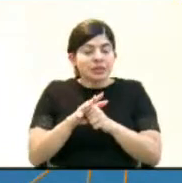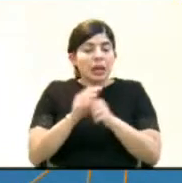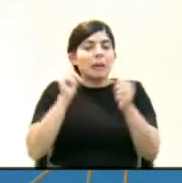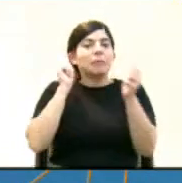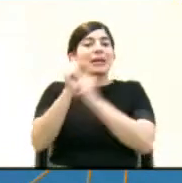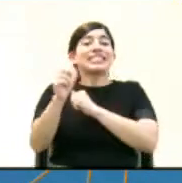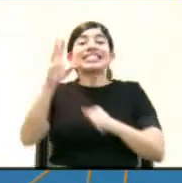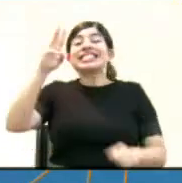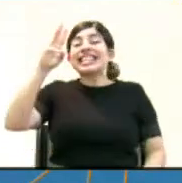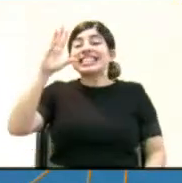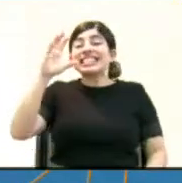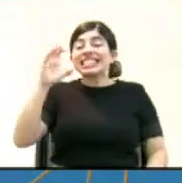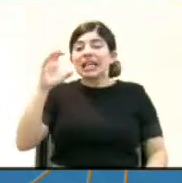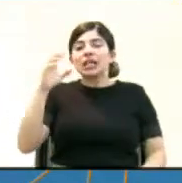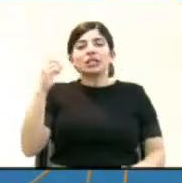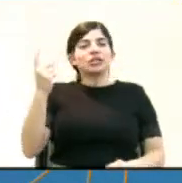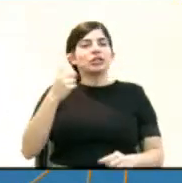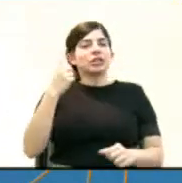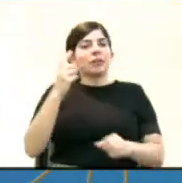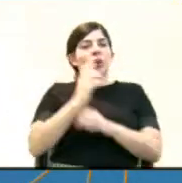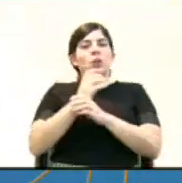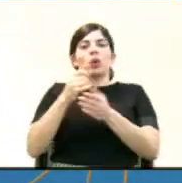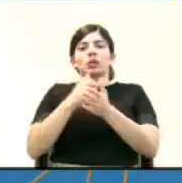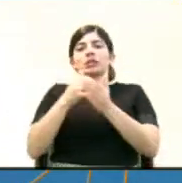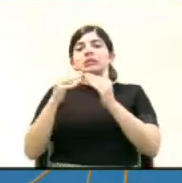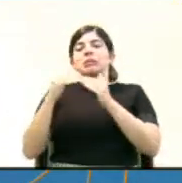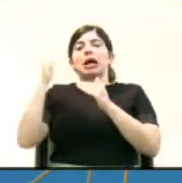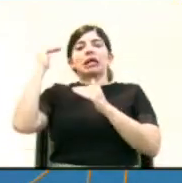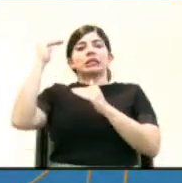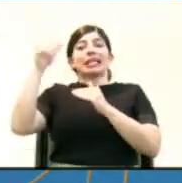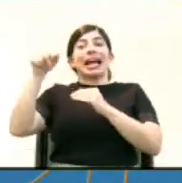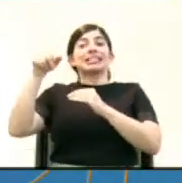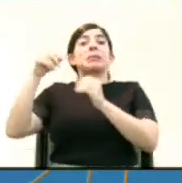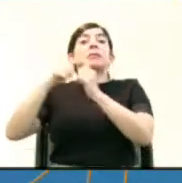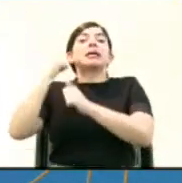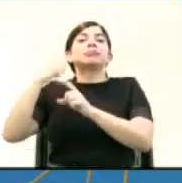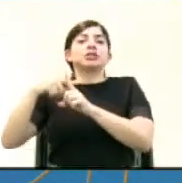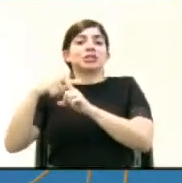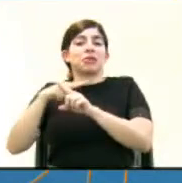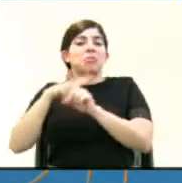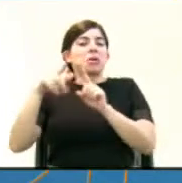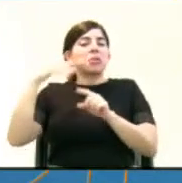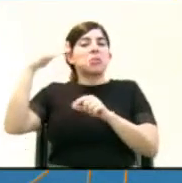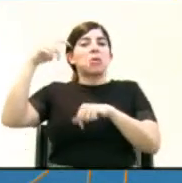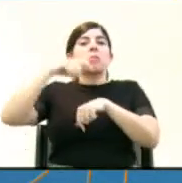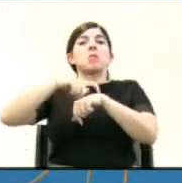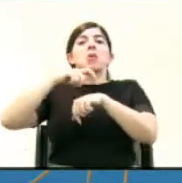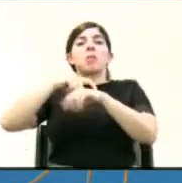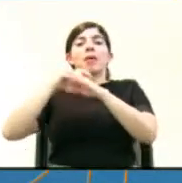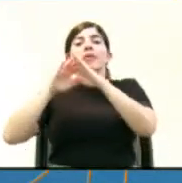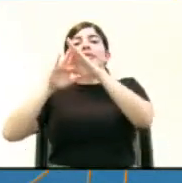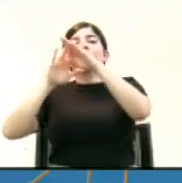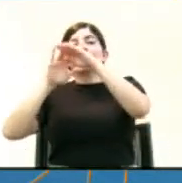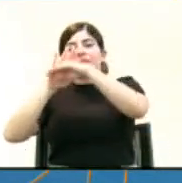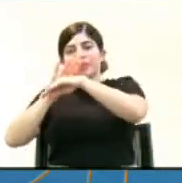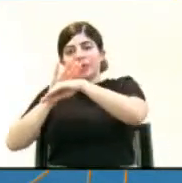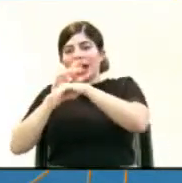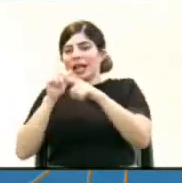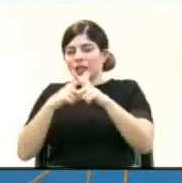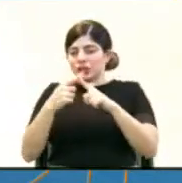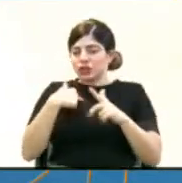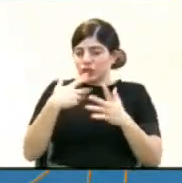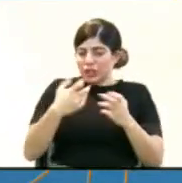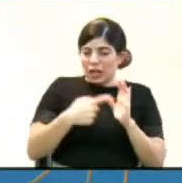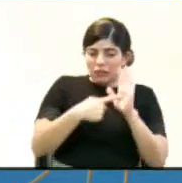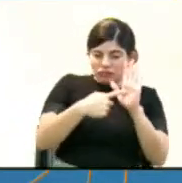los 600 casos siempre en UCI. Pero llegaría a un pico donde comenzaría a doblar. Ahora, quiero